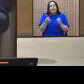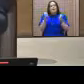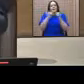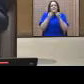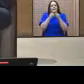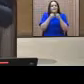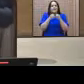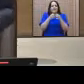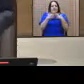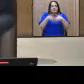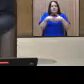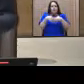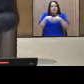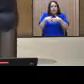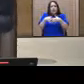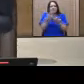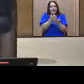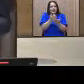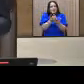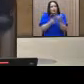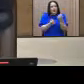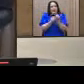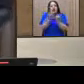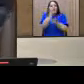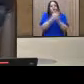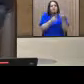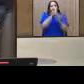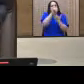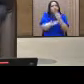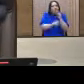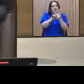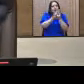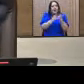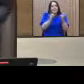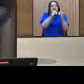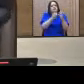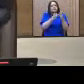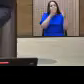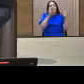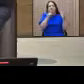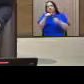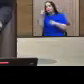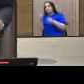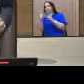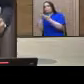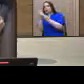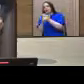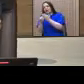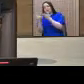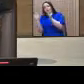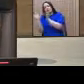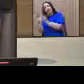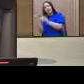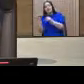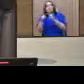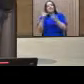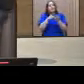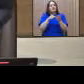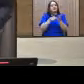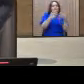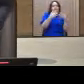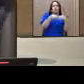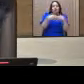motores en la economía, algunos más grandes que otros. Pero esos pequeños motores que mueven sectores